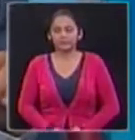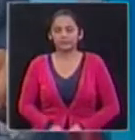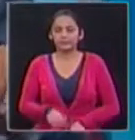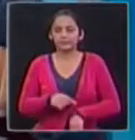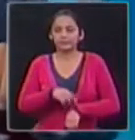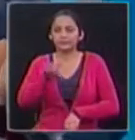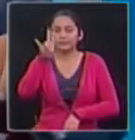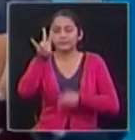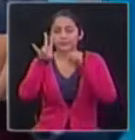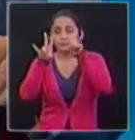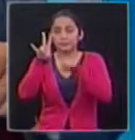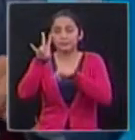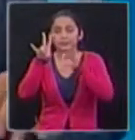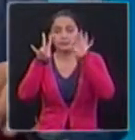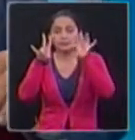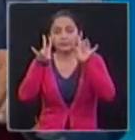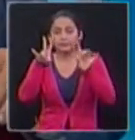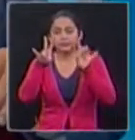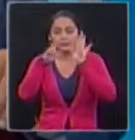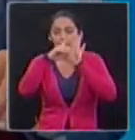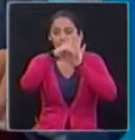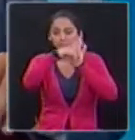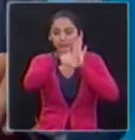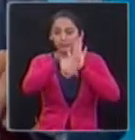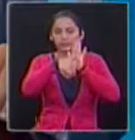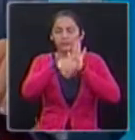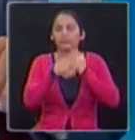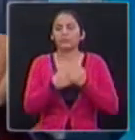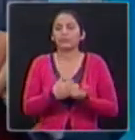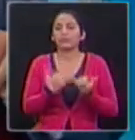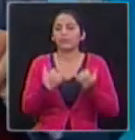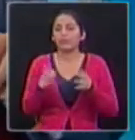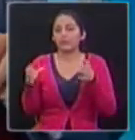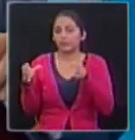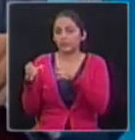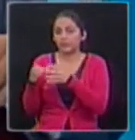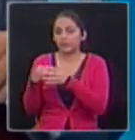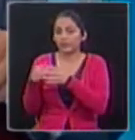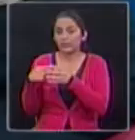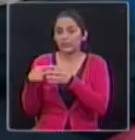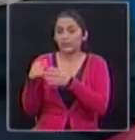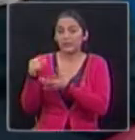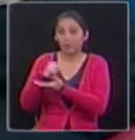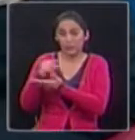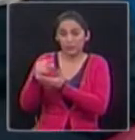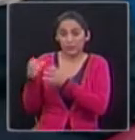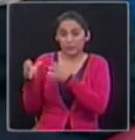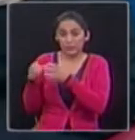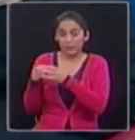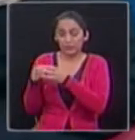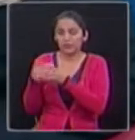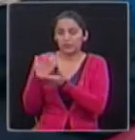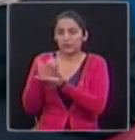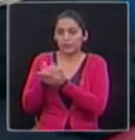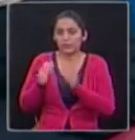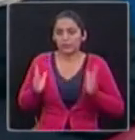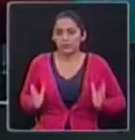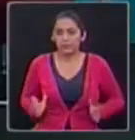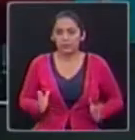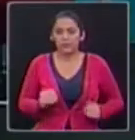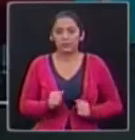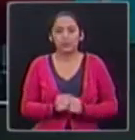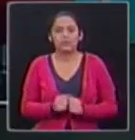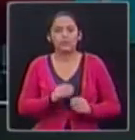Siete de la mañana, ocho minutos, nos acompaña el presidente del Colegio de Economistas del Guayas, el economista Larry Yumi Banda, a quien quiero agradecerle